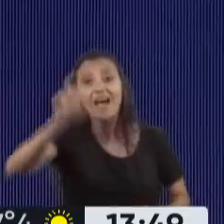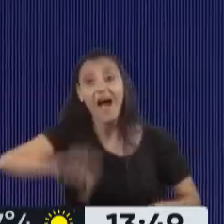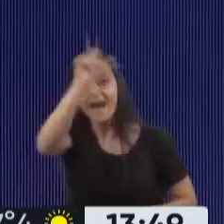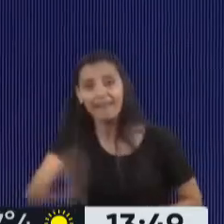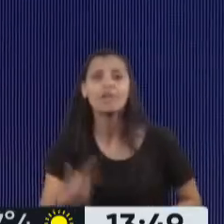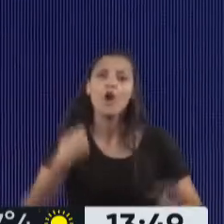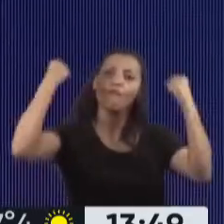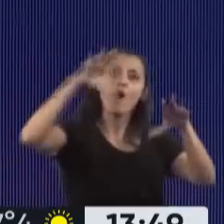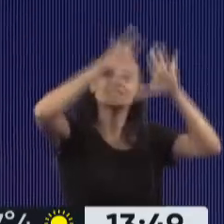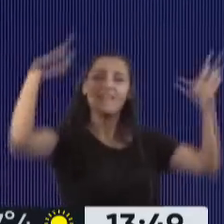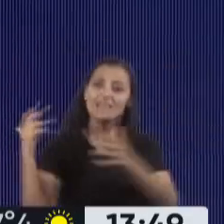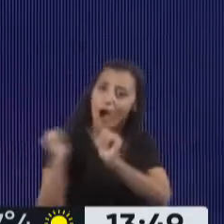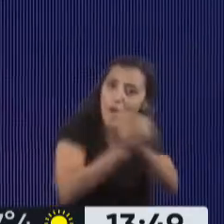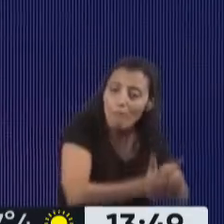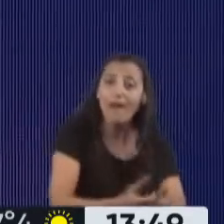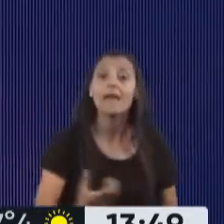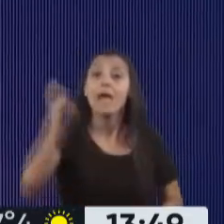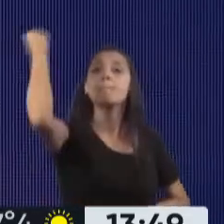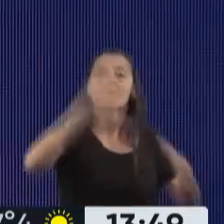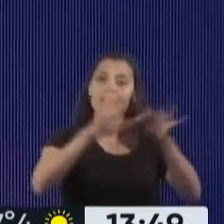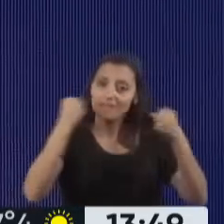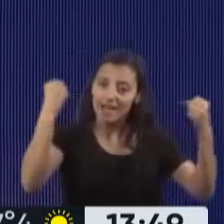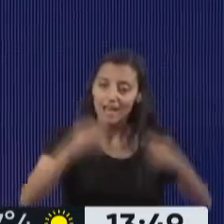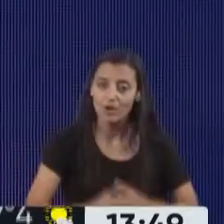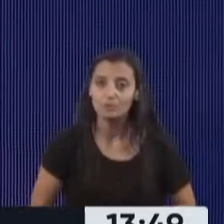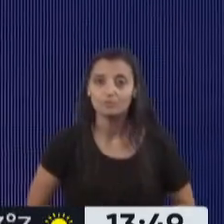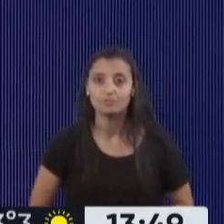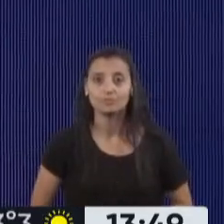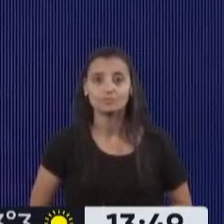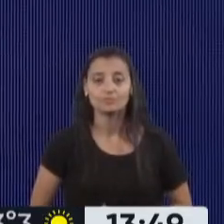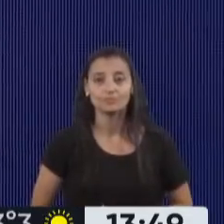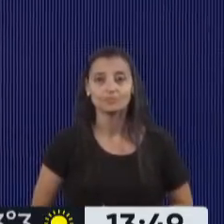que las fuerzas del cielo nos acompañen y ¡viva la libertad, carajo!